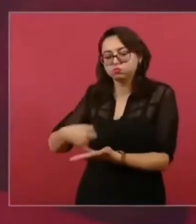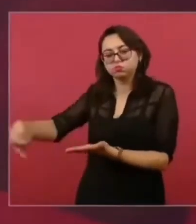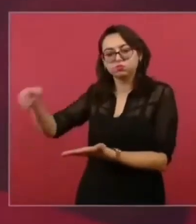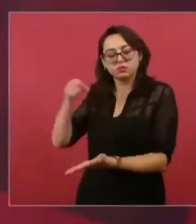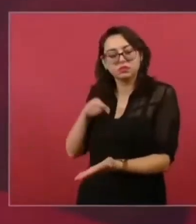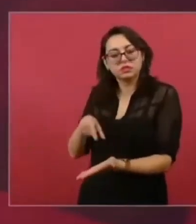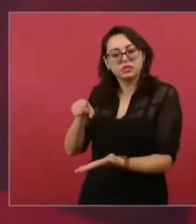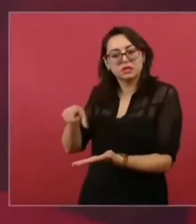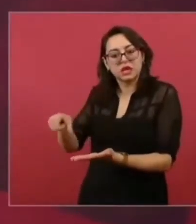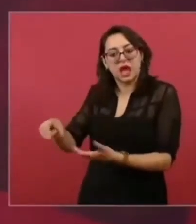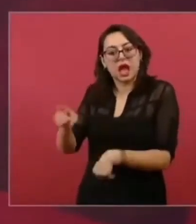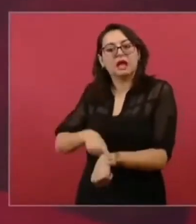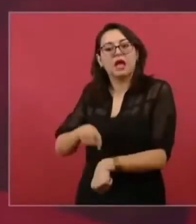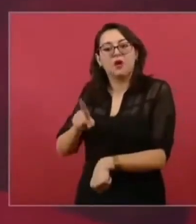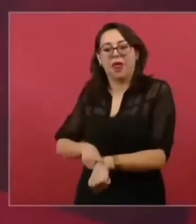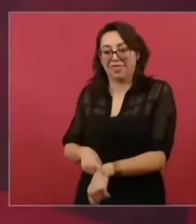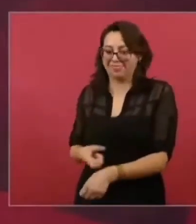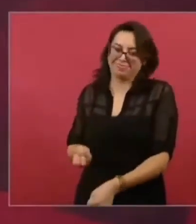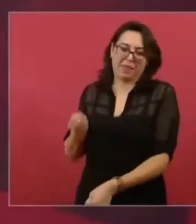Muy temprano, porque